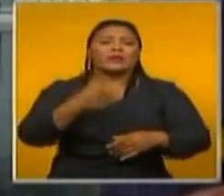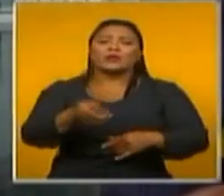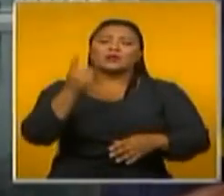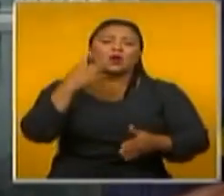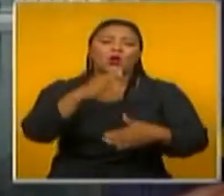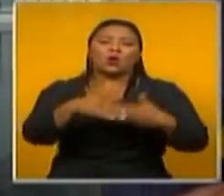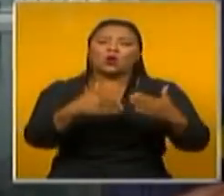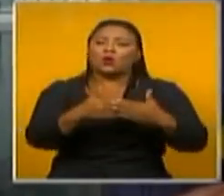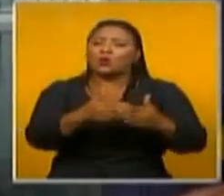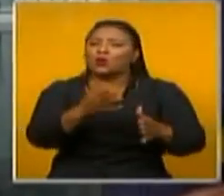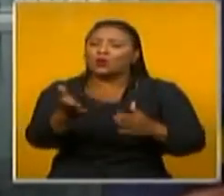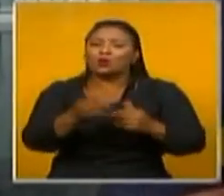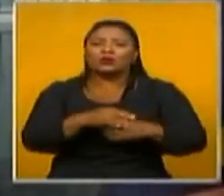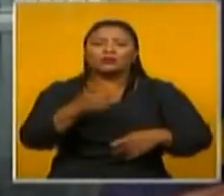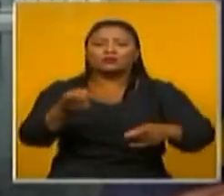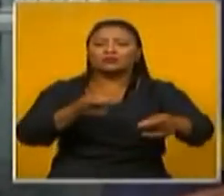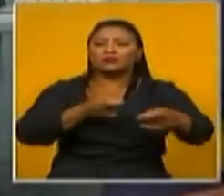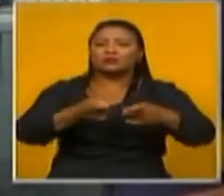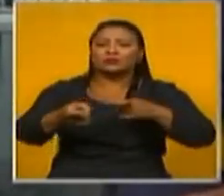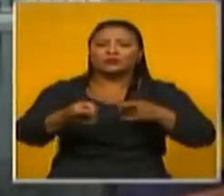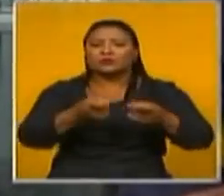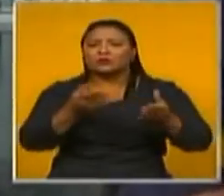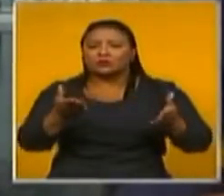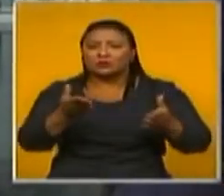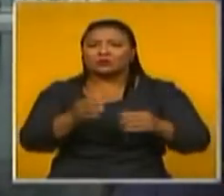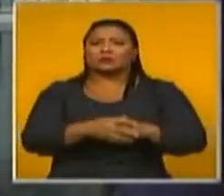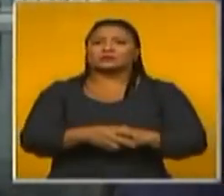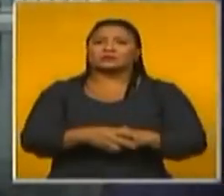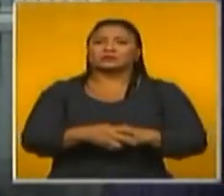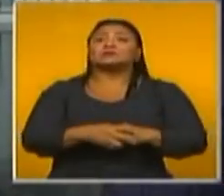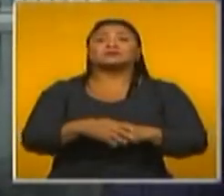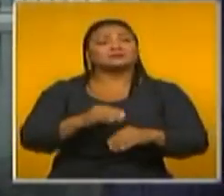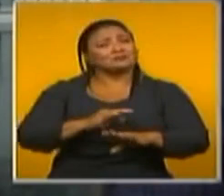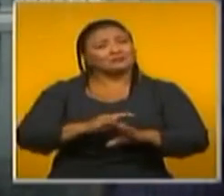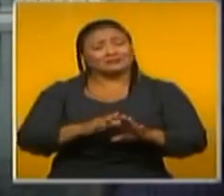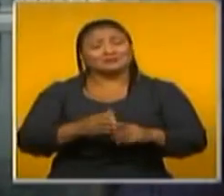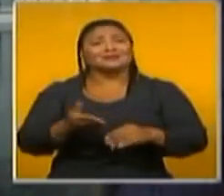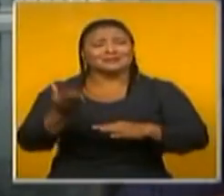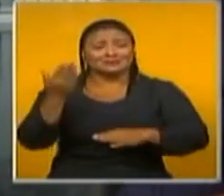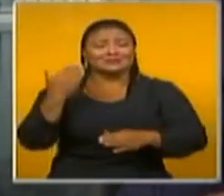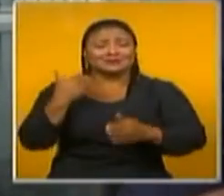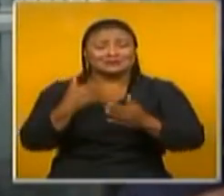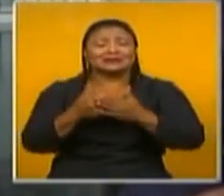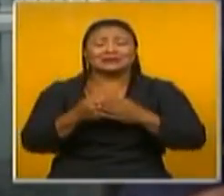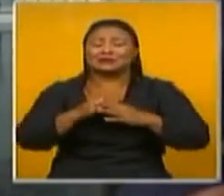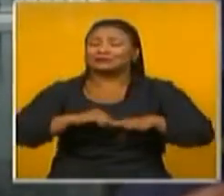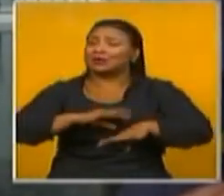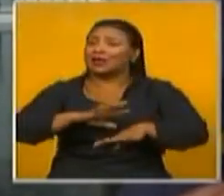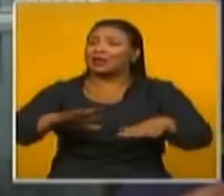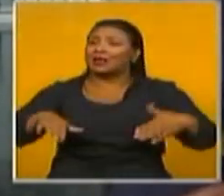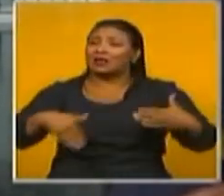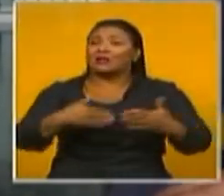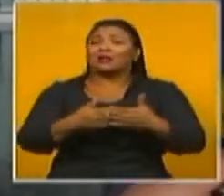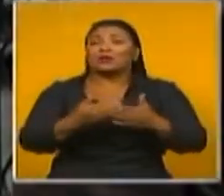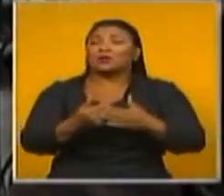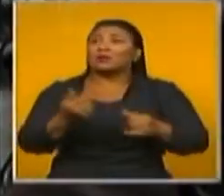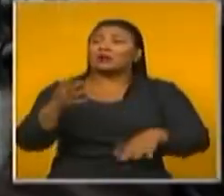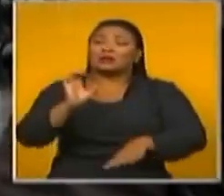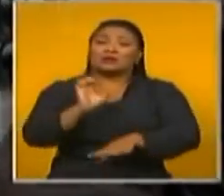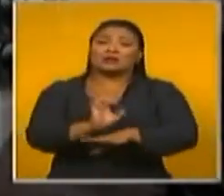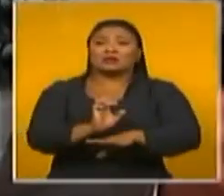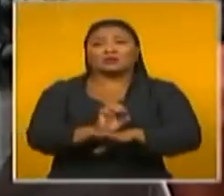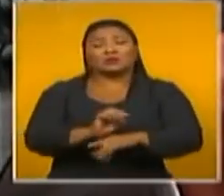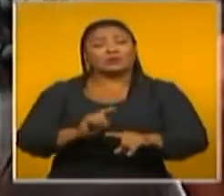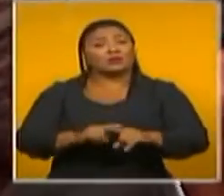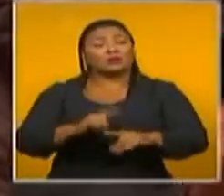los espacios de control precisamente a su militancia. Y eso ha provocado que la corrupción rampante existe en el Ecuador. Es la